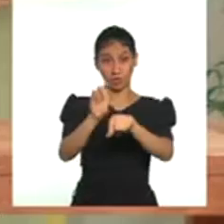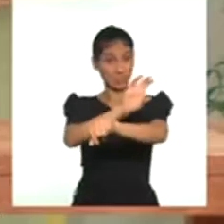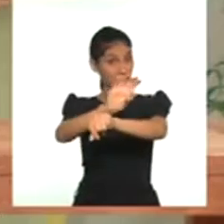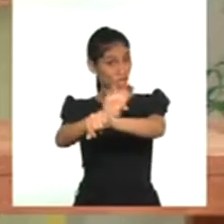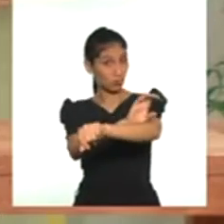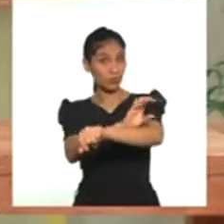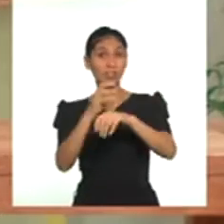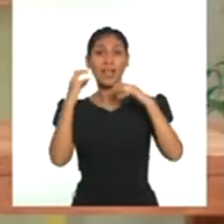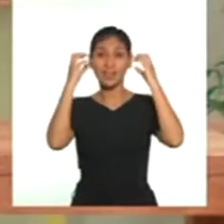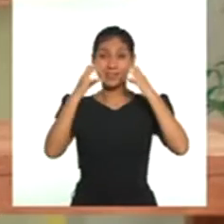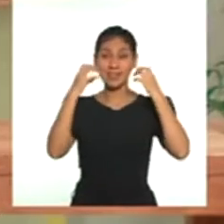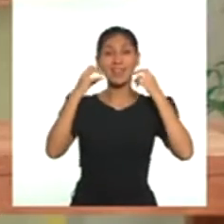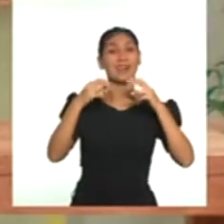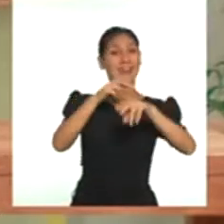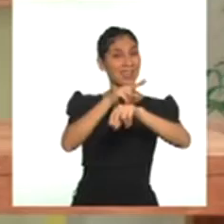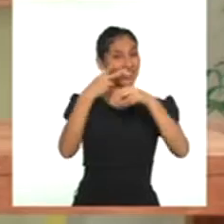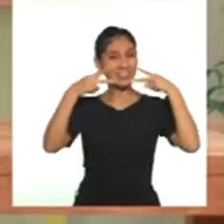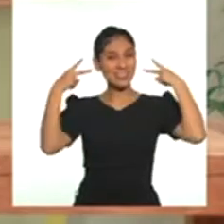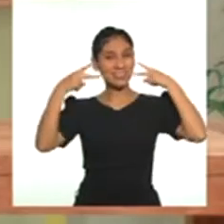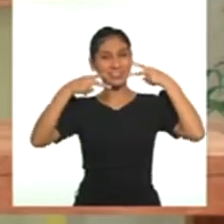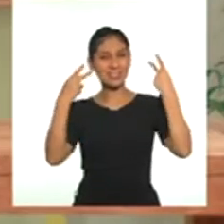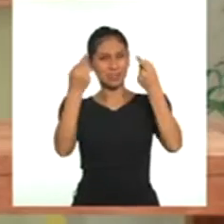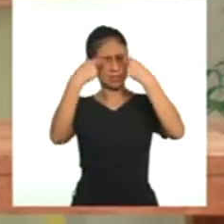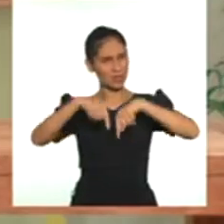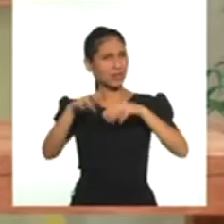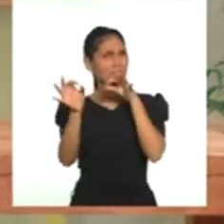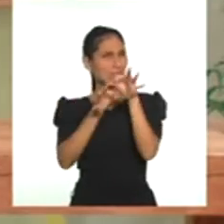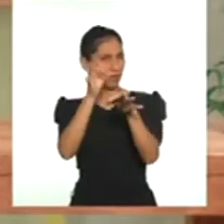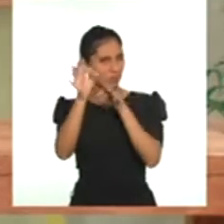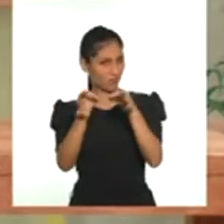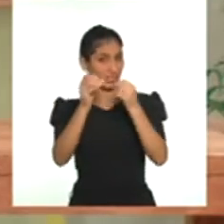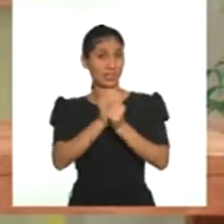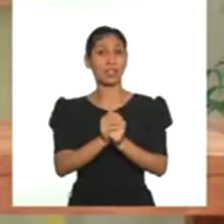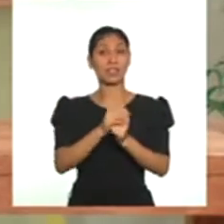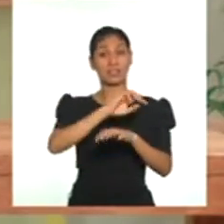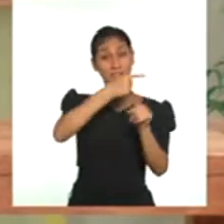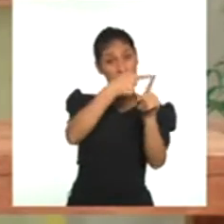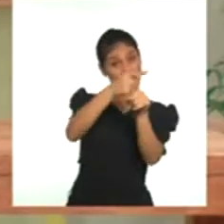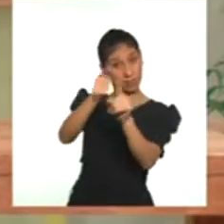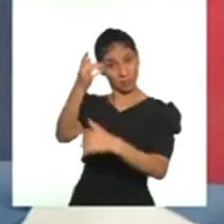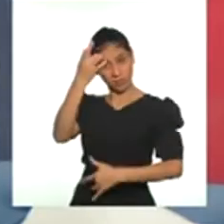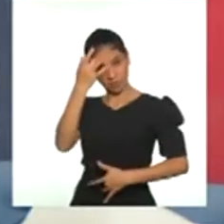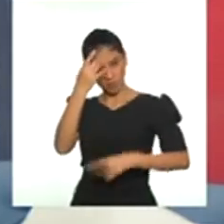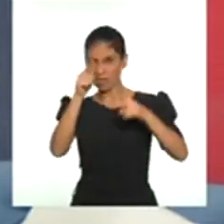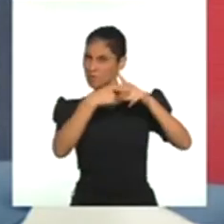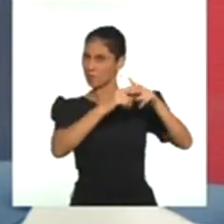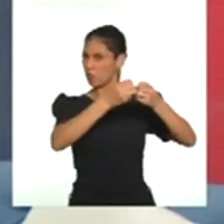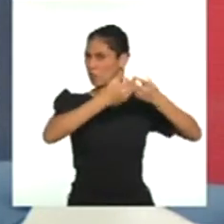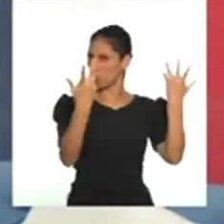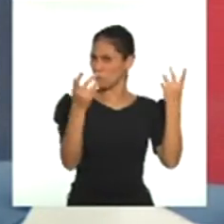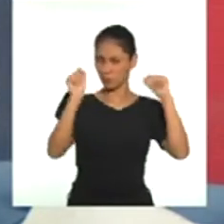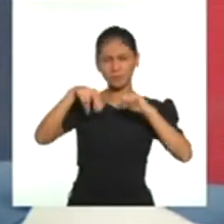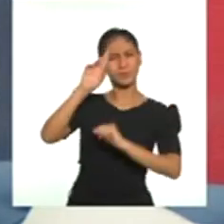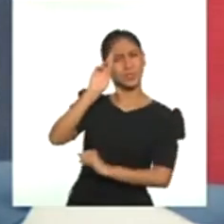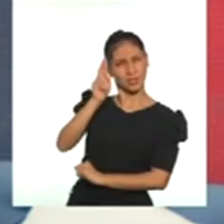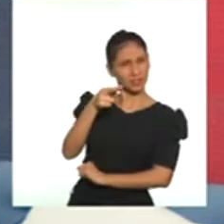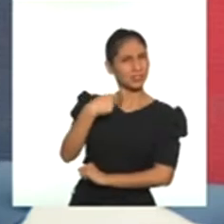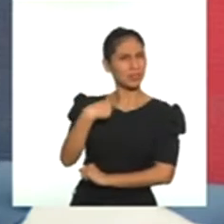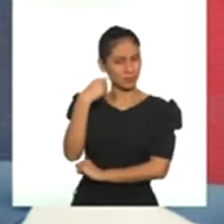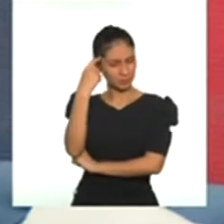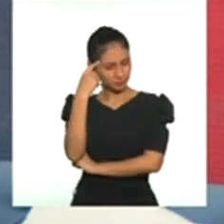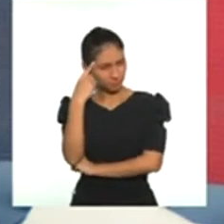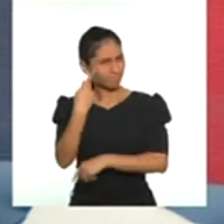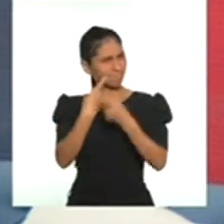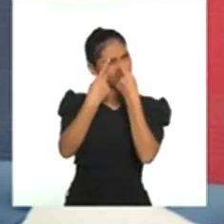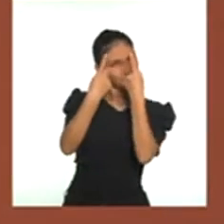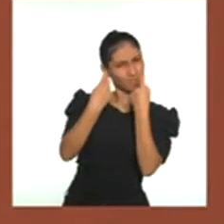selva. Y ello seguro tiene que ver con la forma de explicar el origen de las enfermedades. Claro, tienes razón. Y a mí me